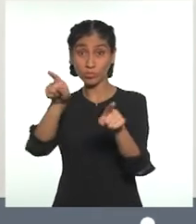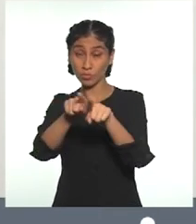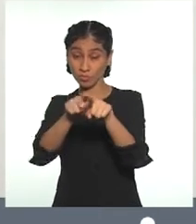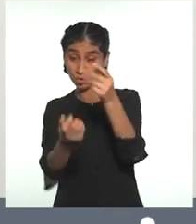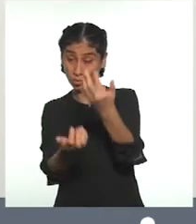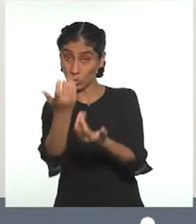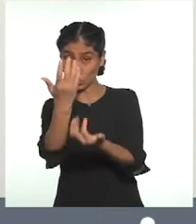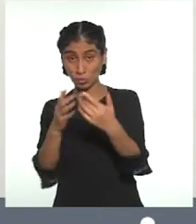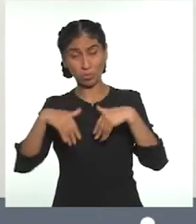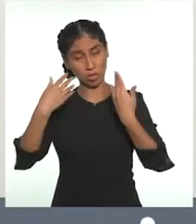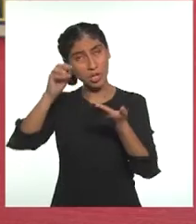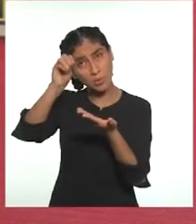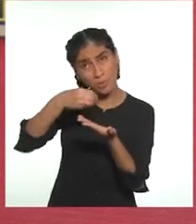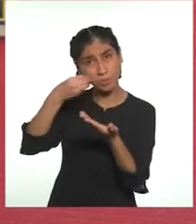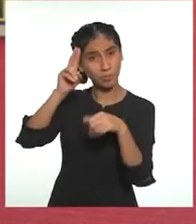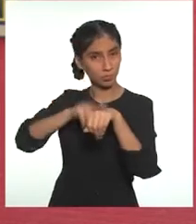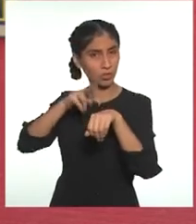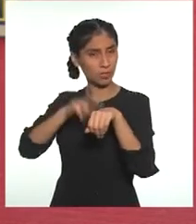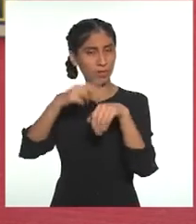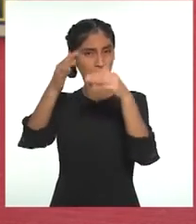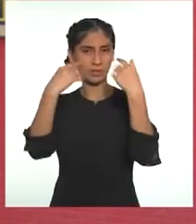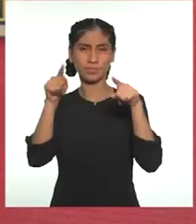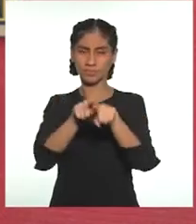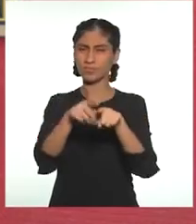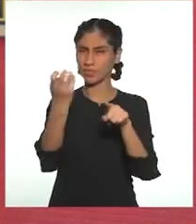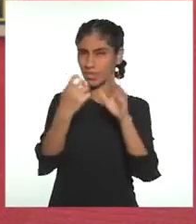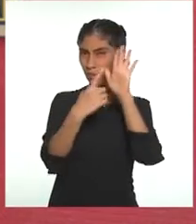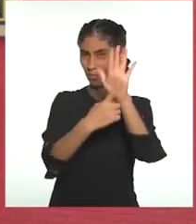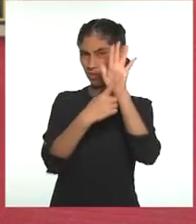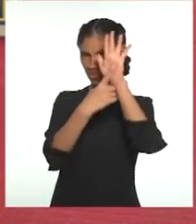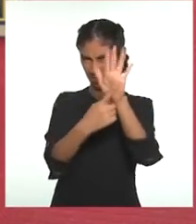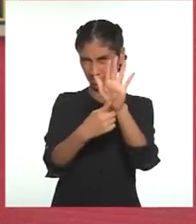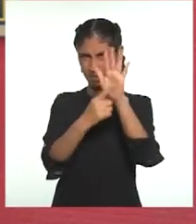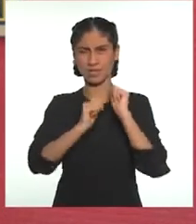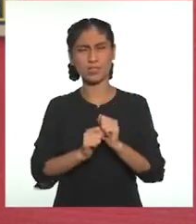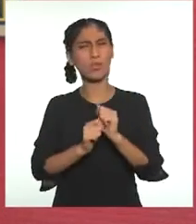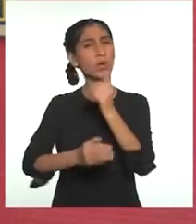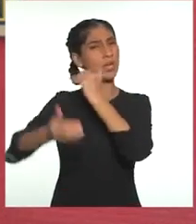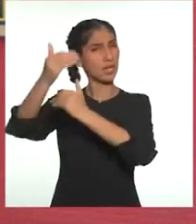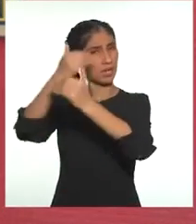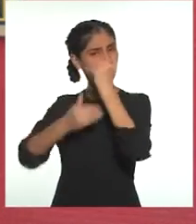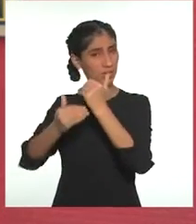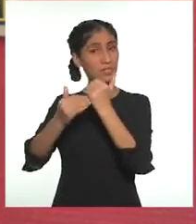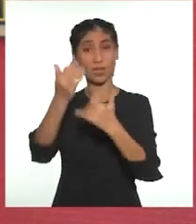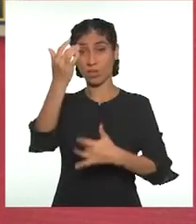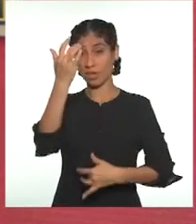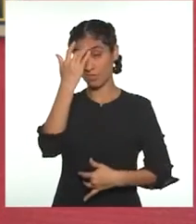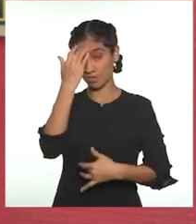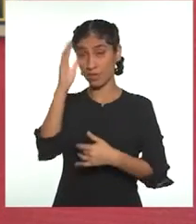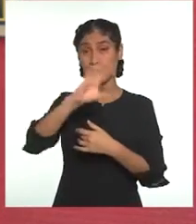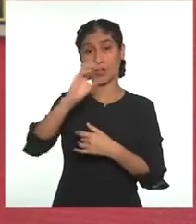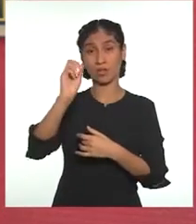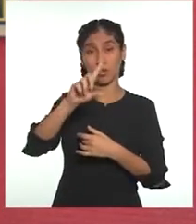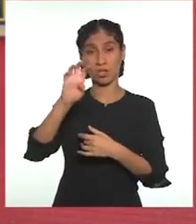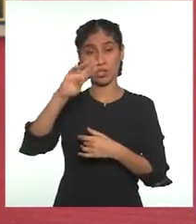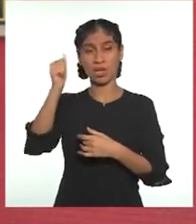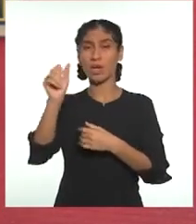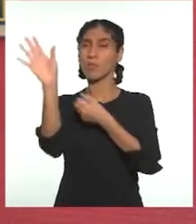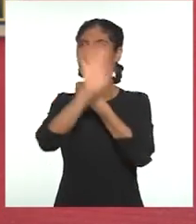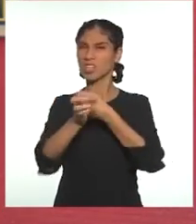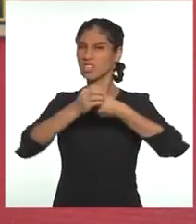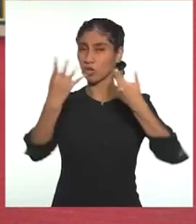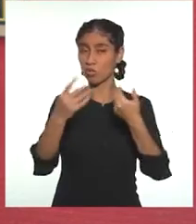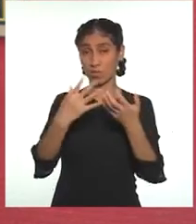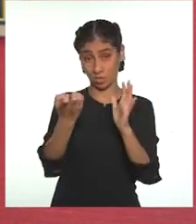cocidos o enlatados. Quiero mostrarles un dato que encontré sobre la prevención del cólera en provincias en el libro El regreso de las